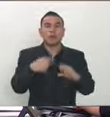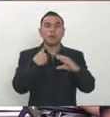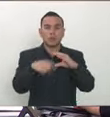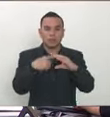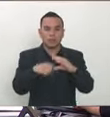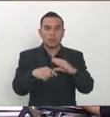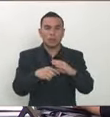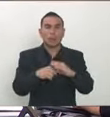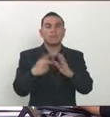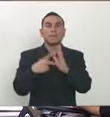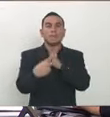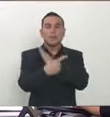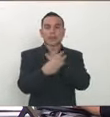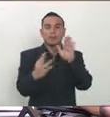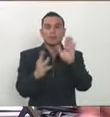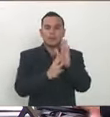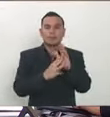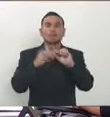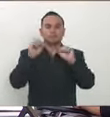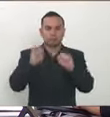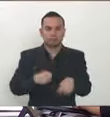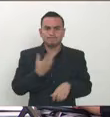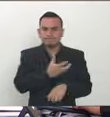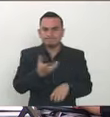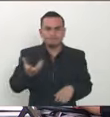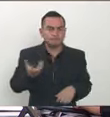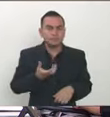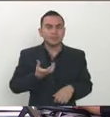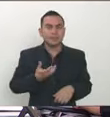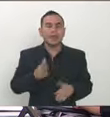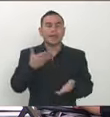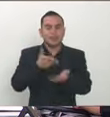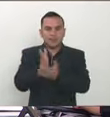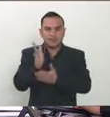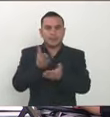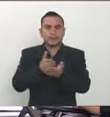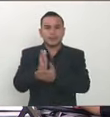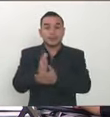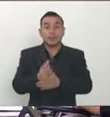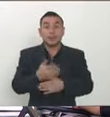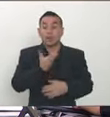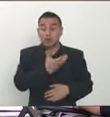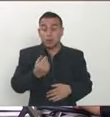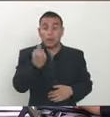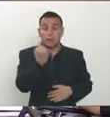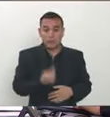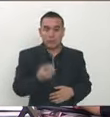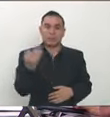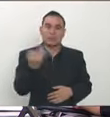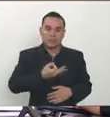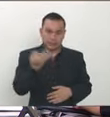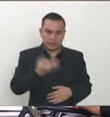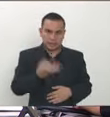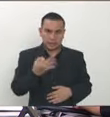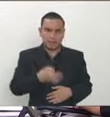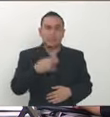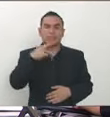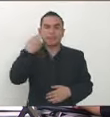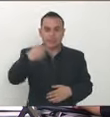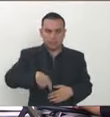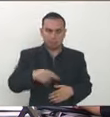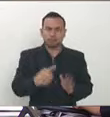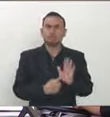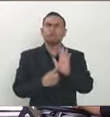web, el formulario y todo para que todos puedan acceder, todos los que lo necesiten y que lo comprueben. Y